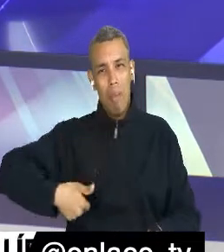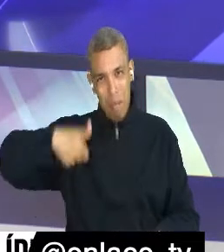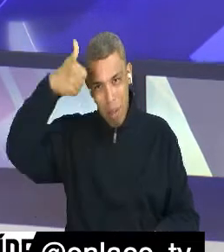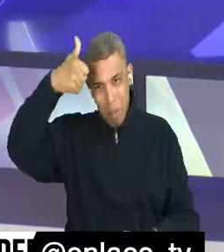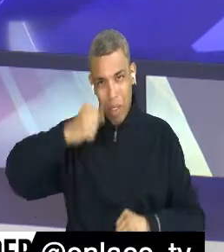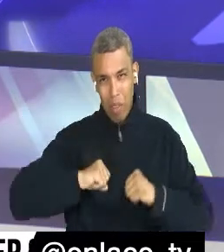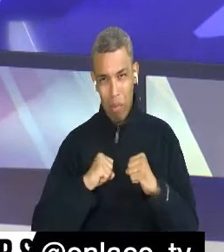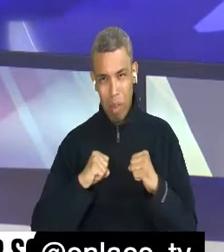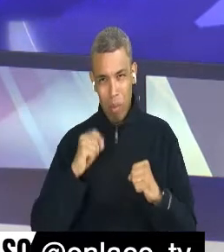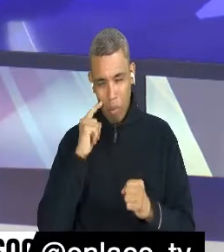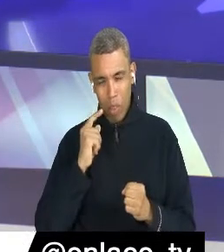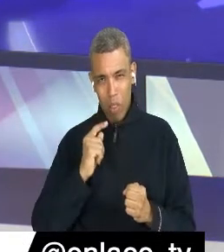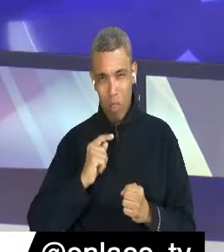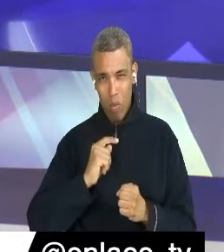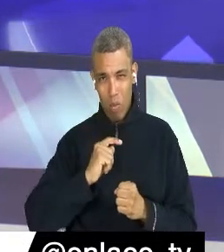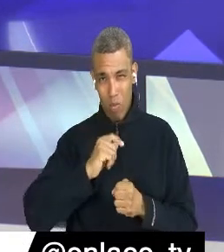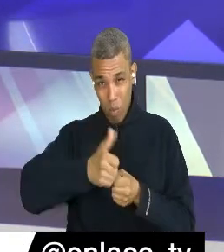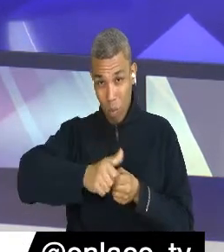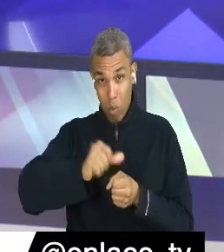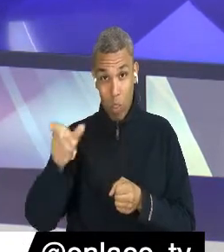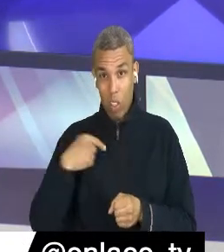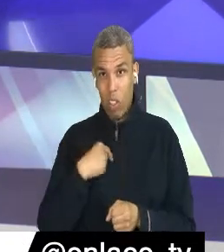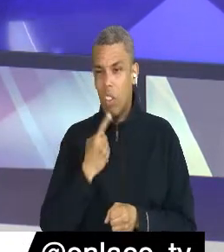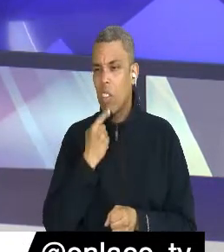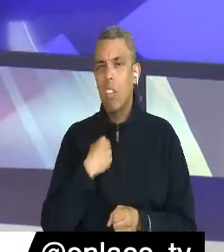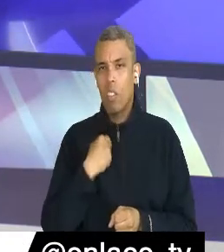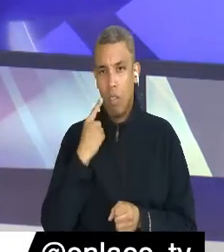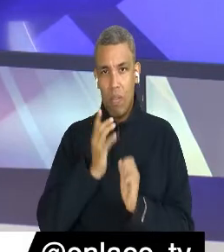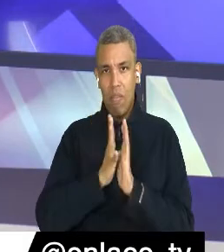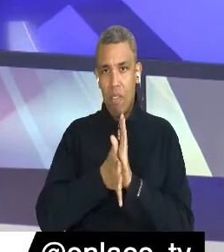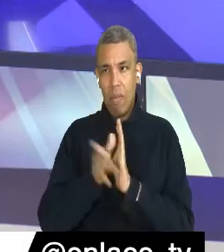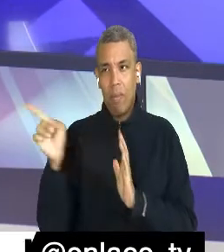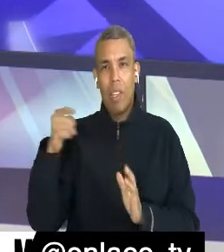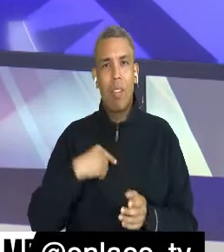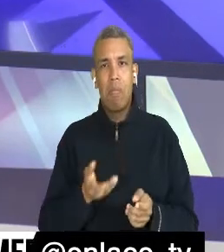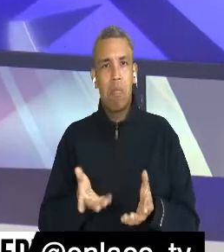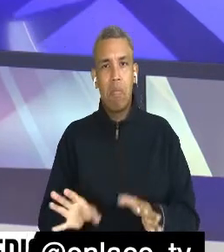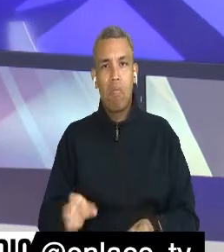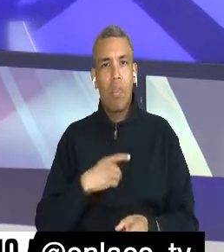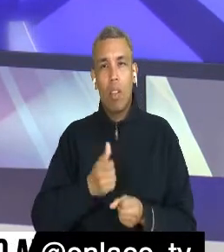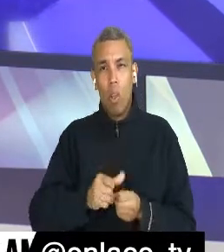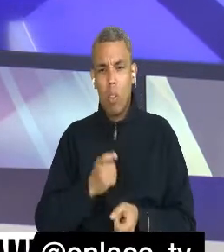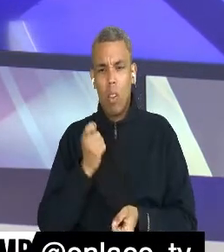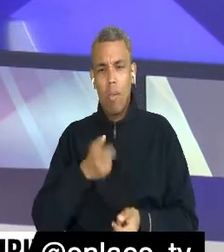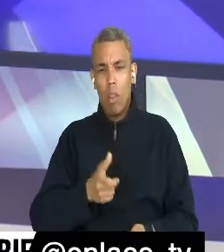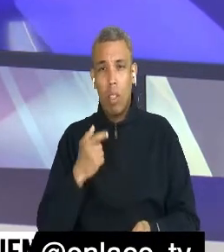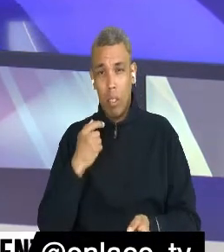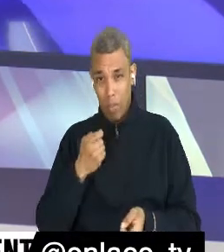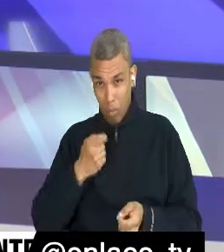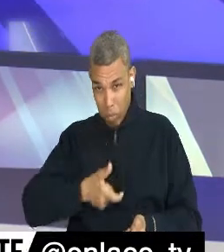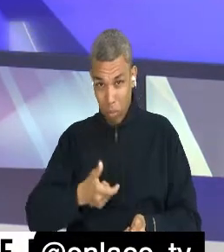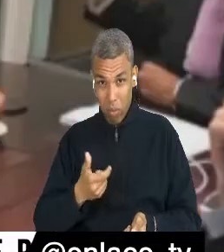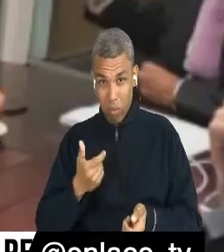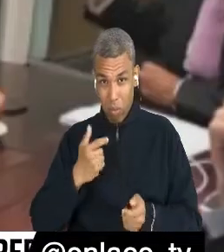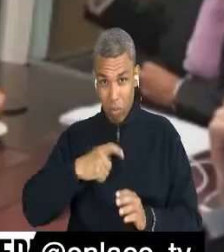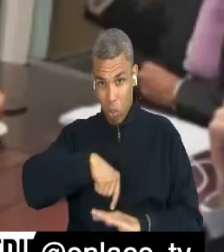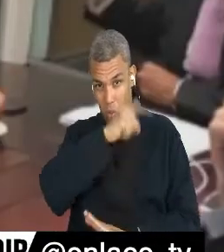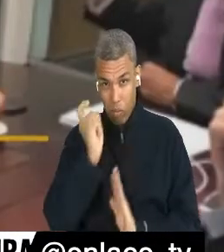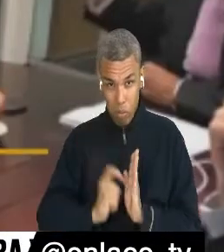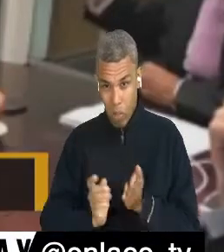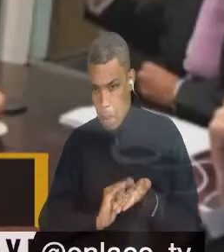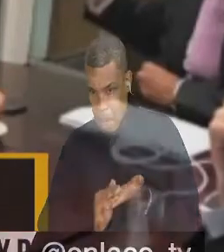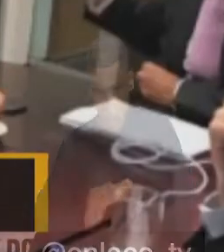reiteración de la compañía de petróleos de no realizar el plan de modernización de la refinería de Barranca Bermeja hasta después del año 2020.